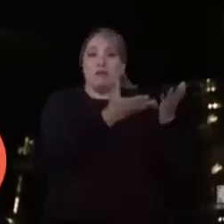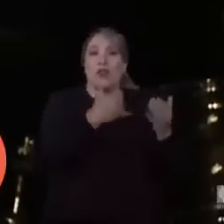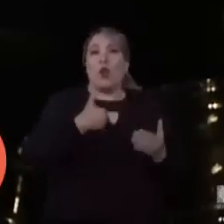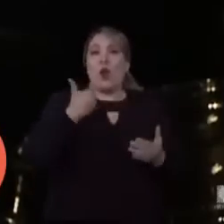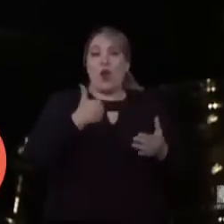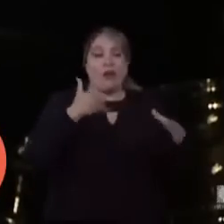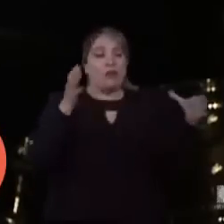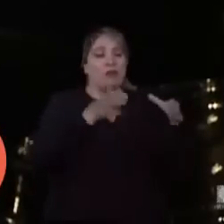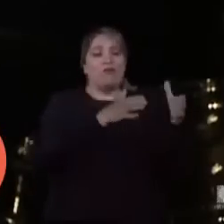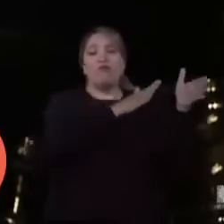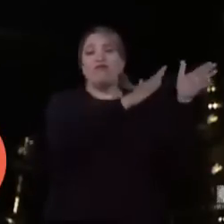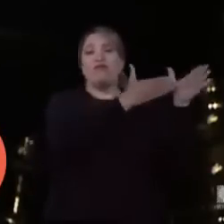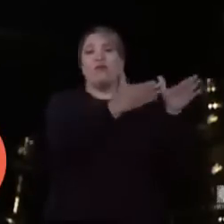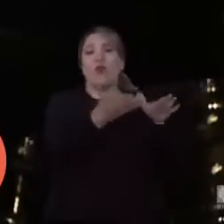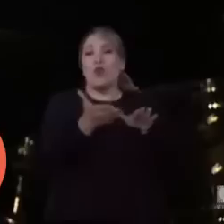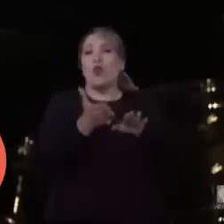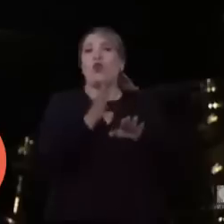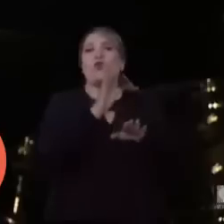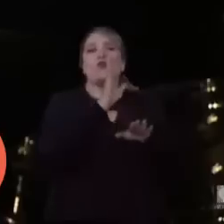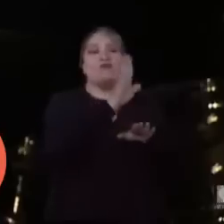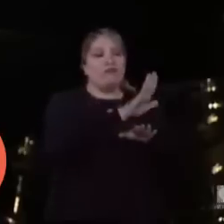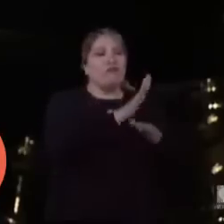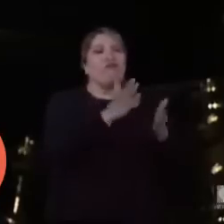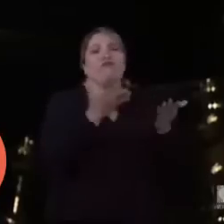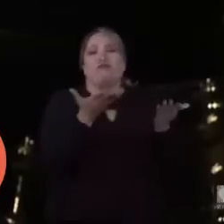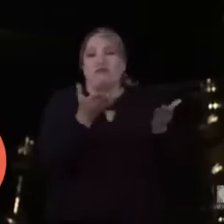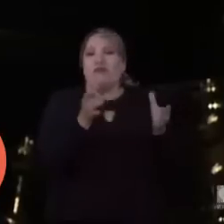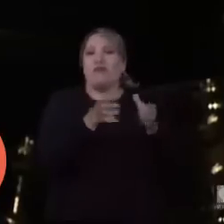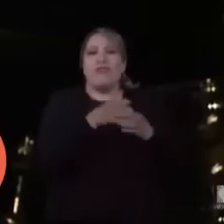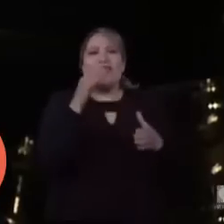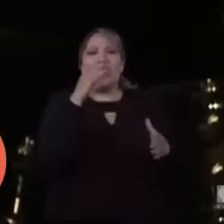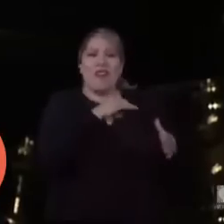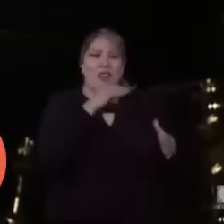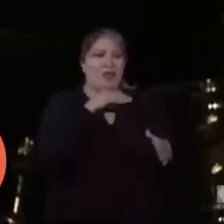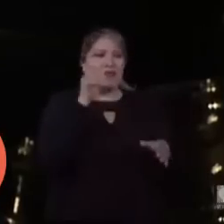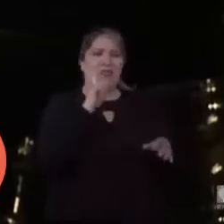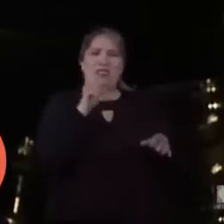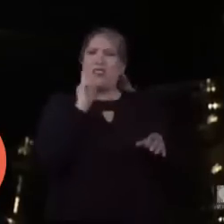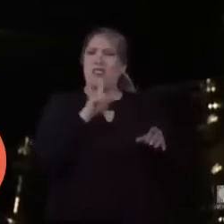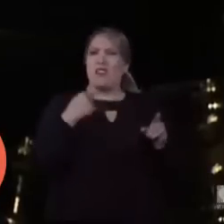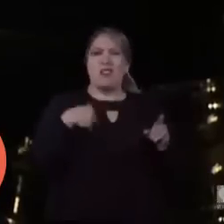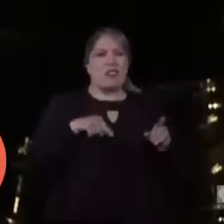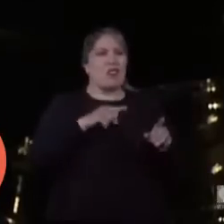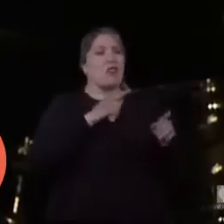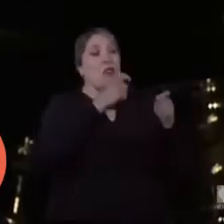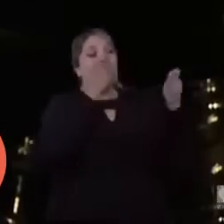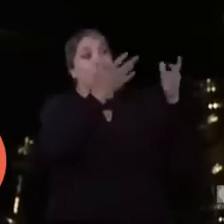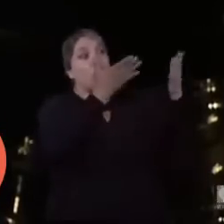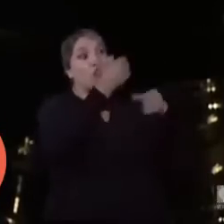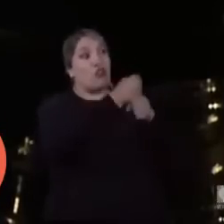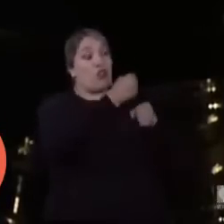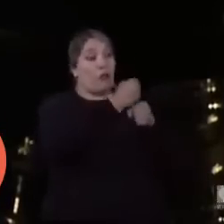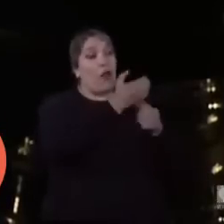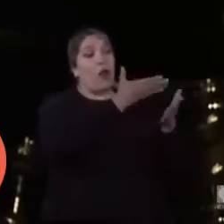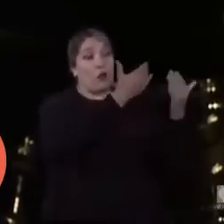A los jóvenes asesinados por miembros del ejército, donde todo fue falso: la oferta de trabajo,